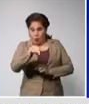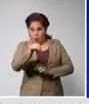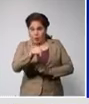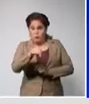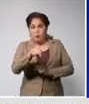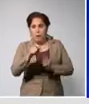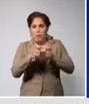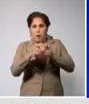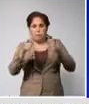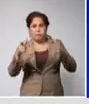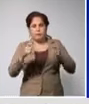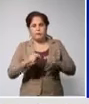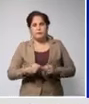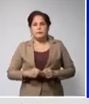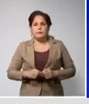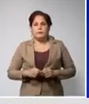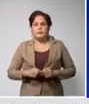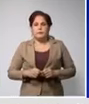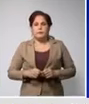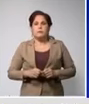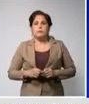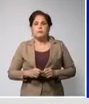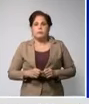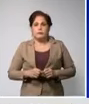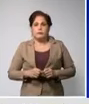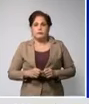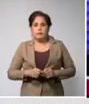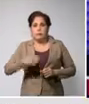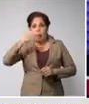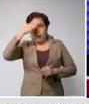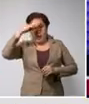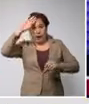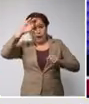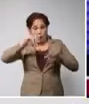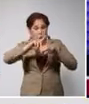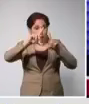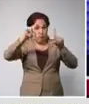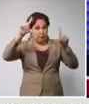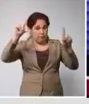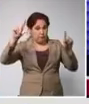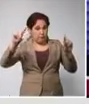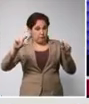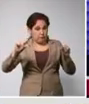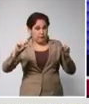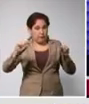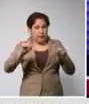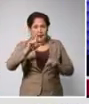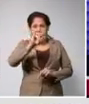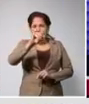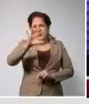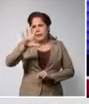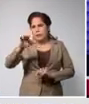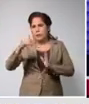provincia. De esta forma, en Cuba, de los